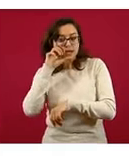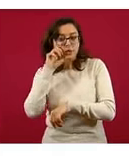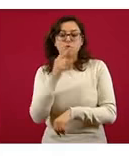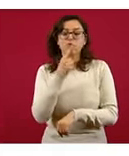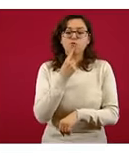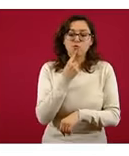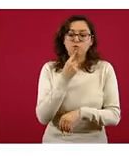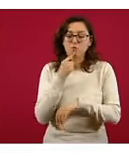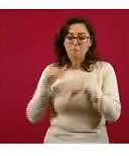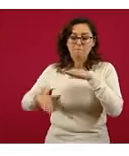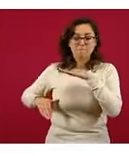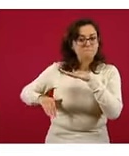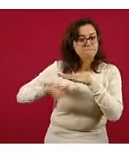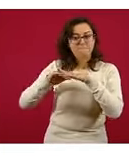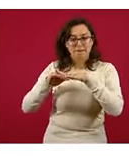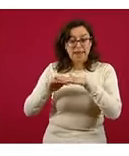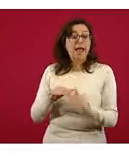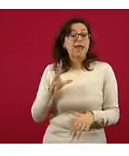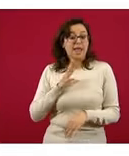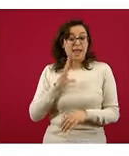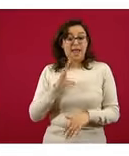Todo es un rango y hay